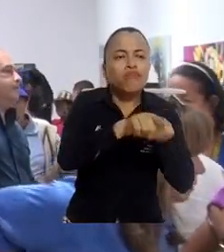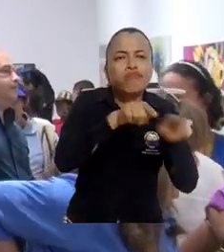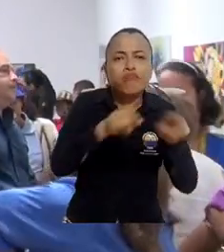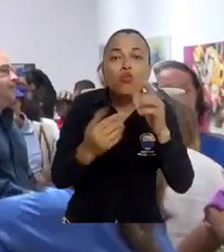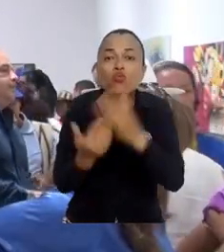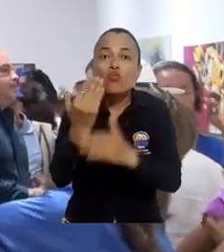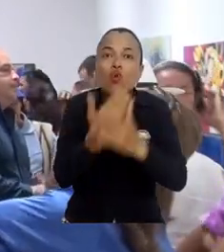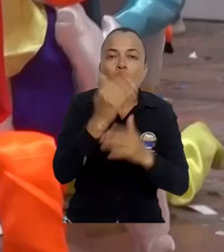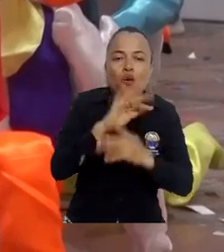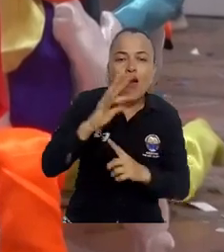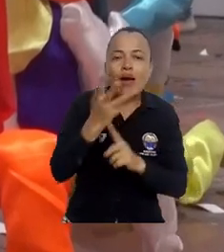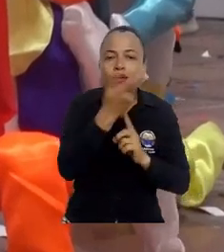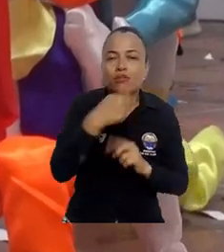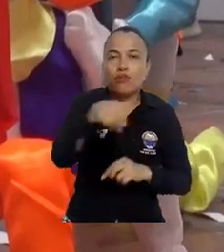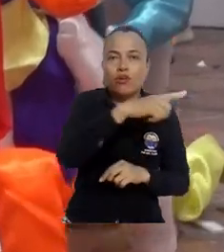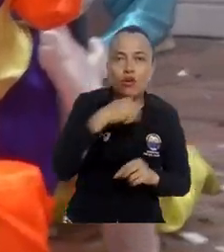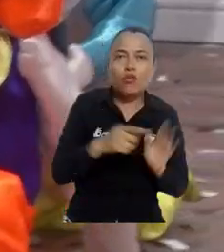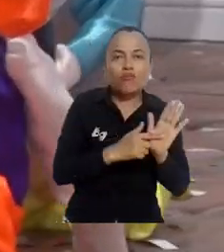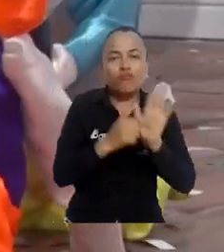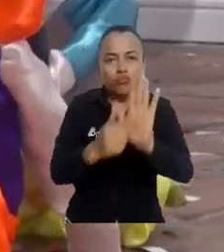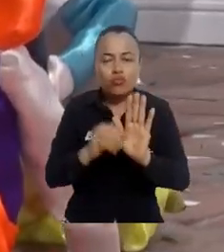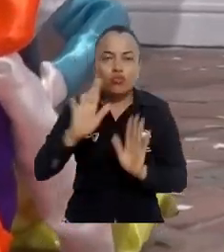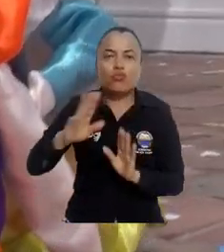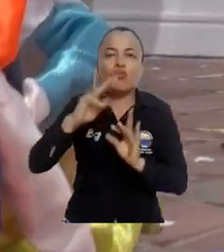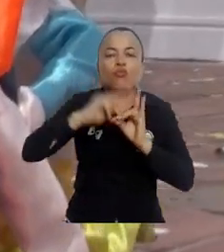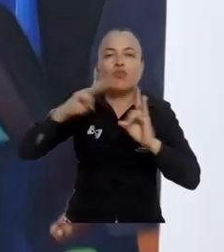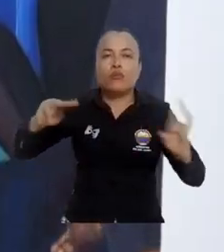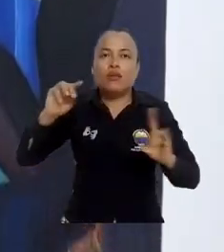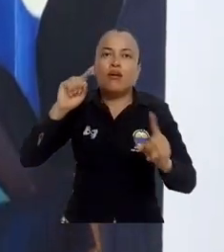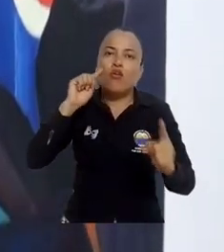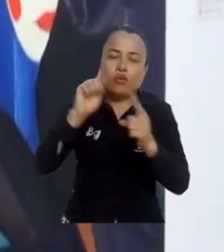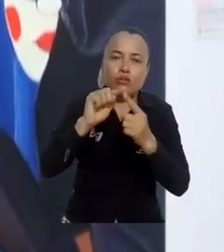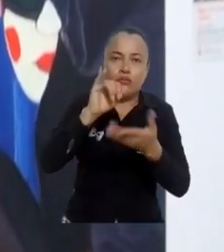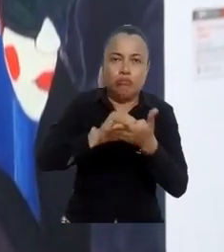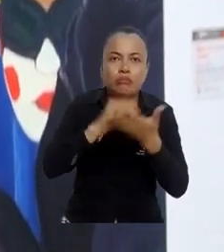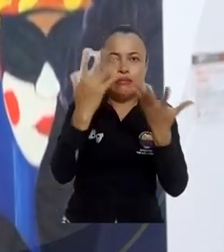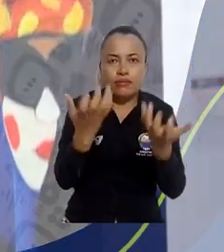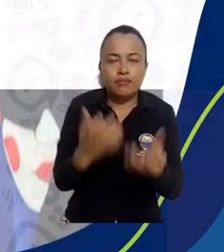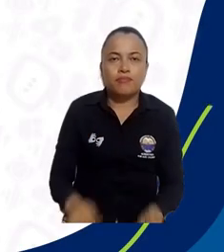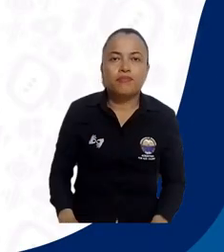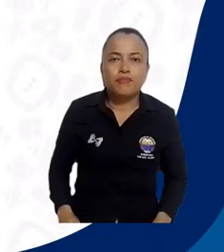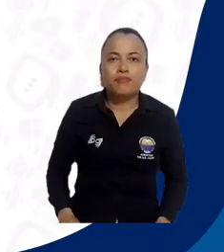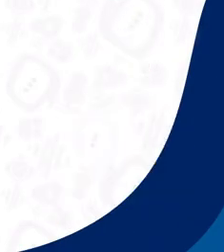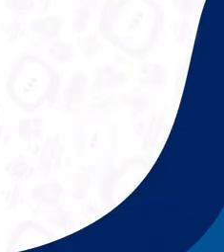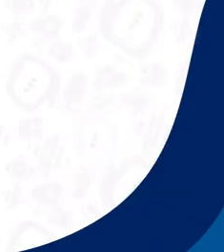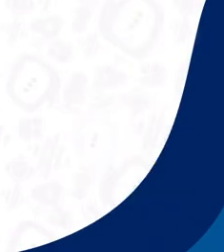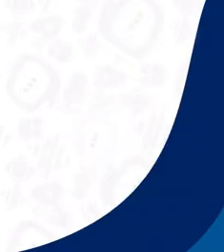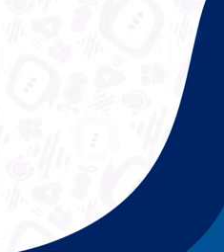nueva savia de artistas que viene siendo, es uno de los pilares fundamentales de la Universidad Magdalena.